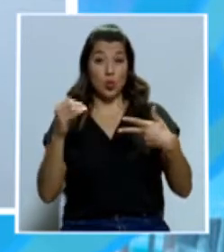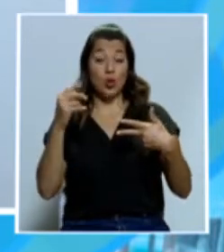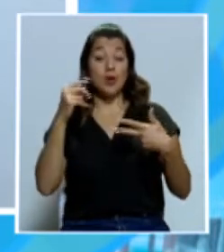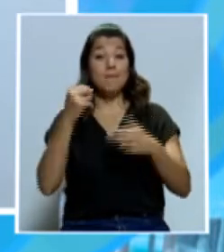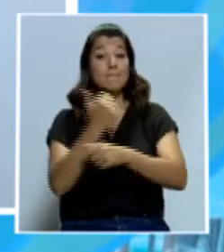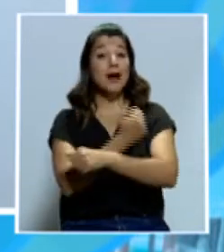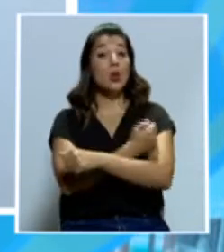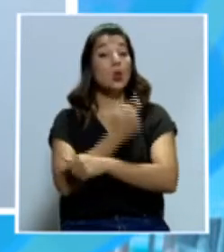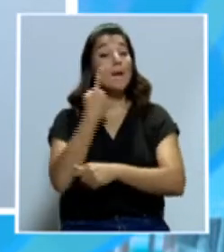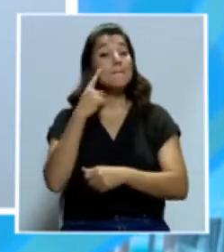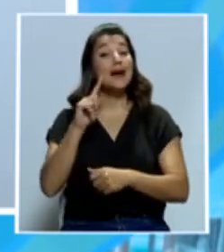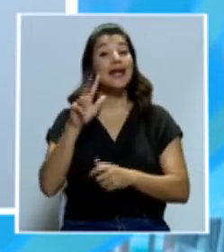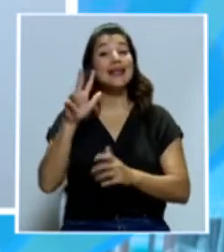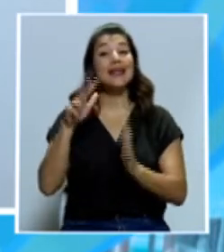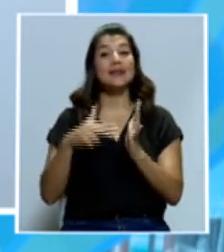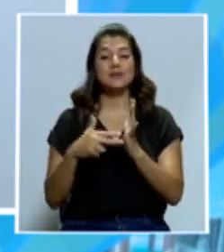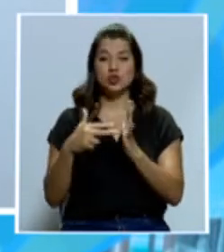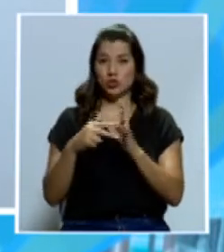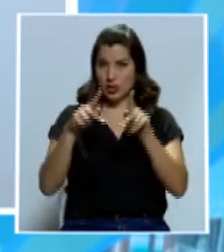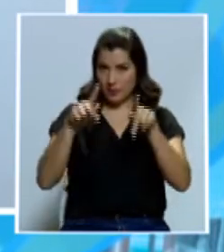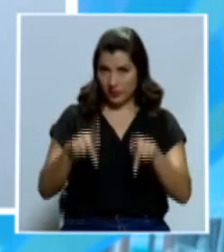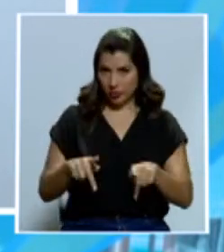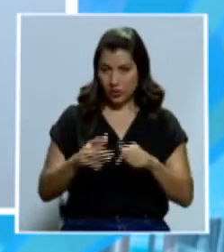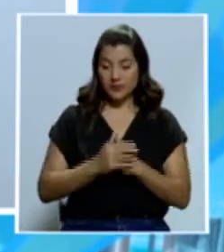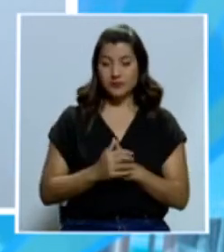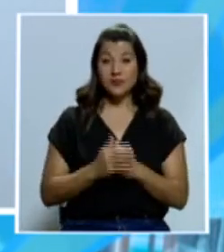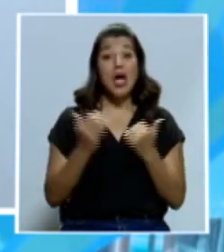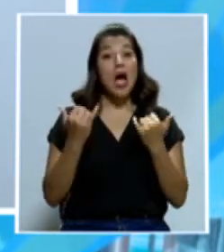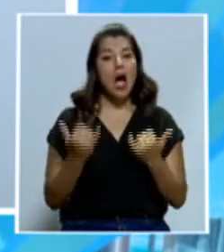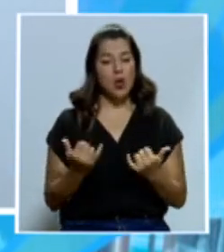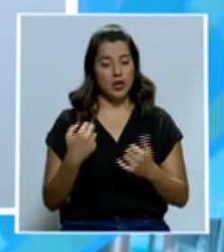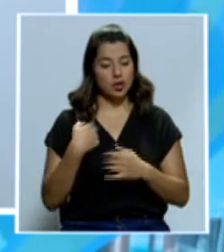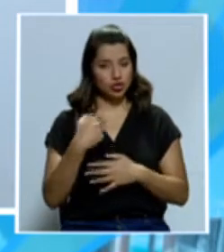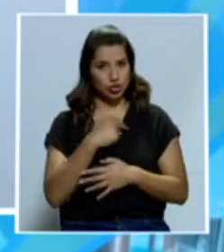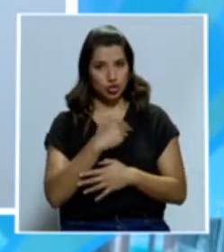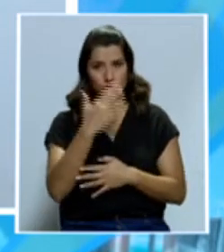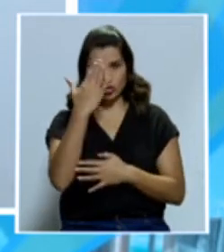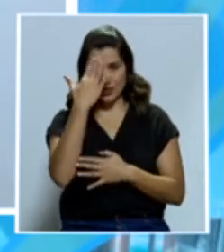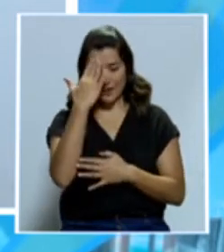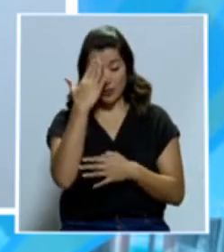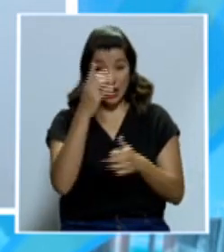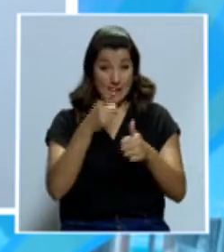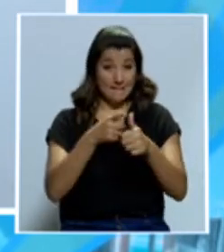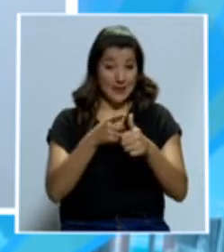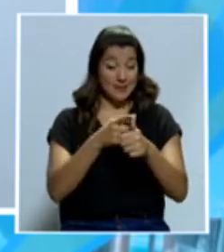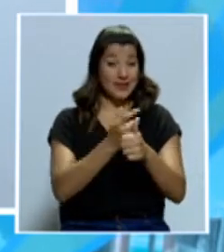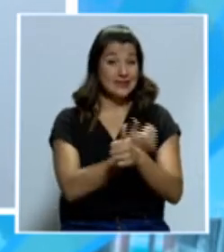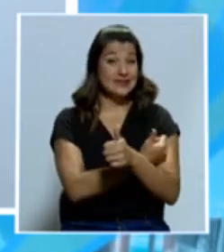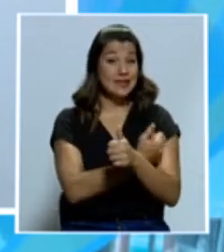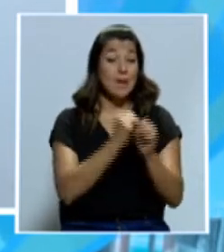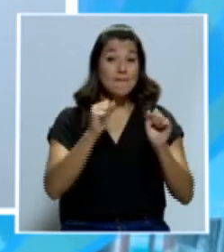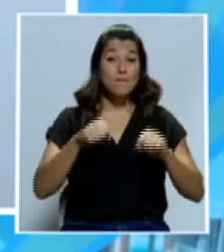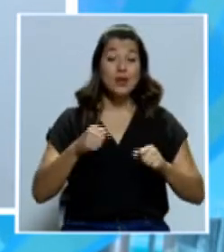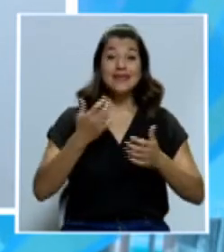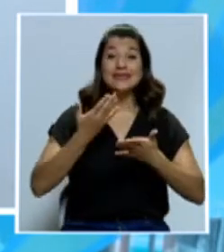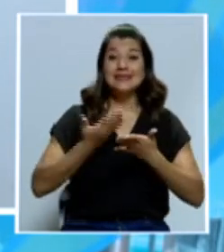personas. Ahora, estamos claros que las primeras dosis comenzarán a llegar